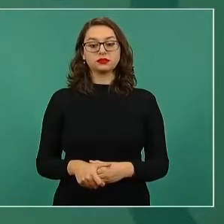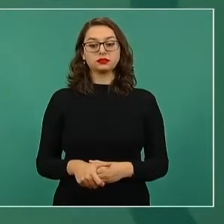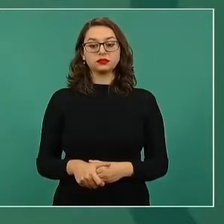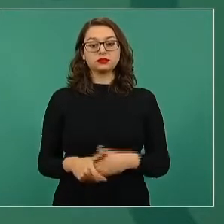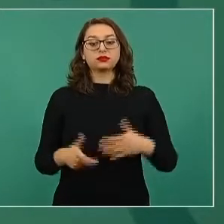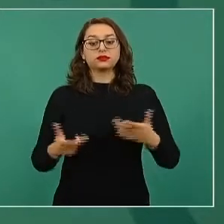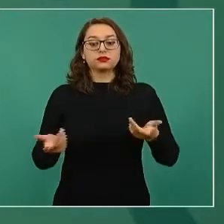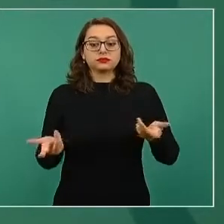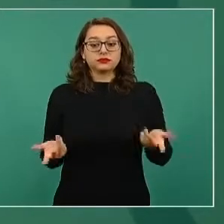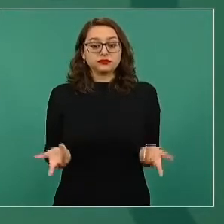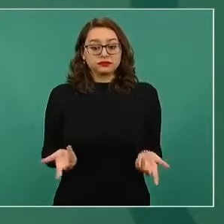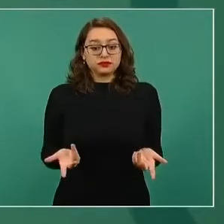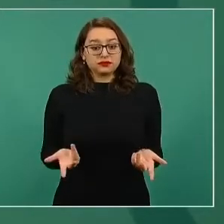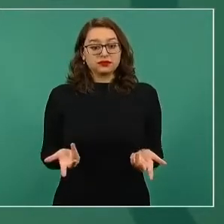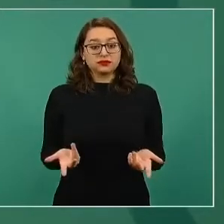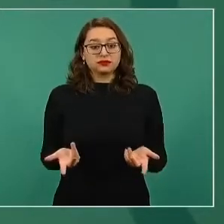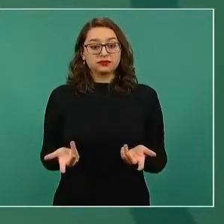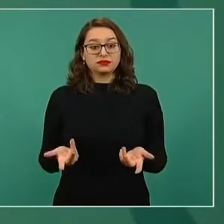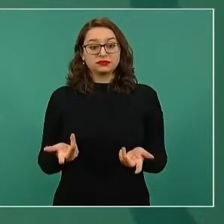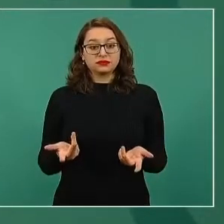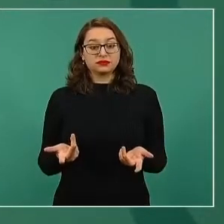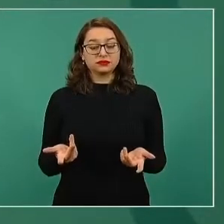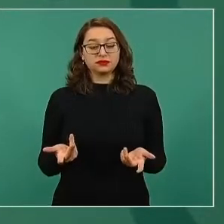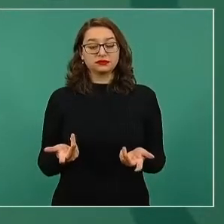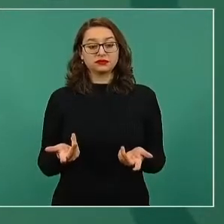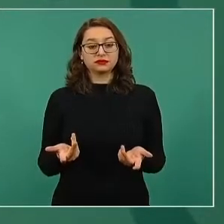Y todavía